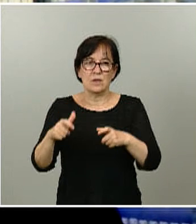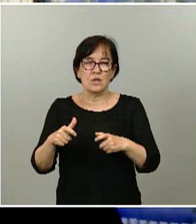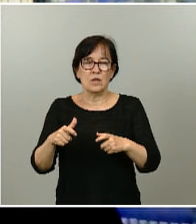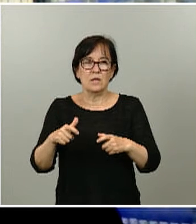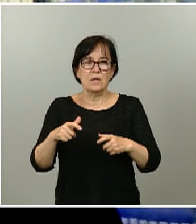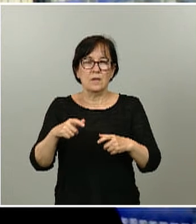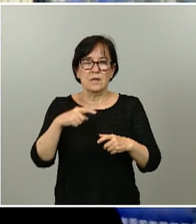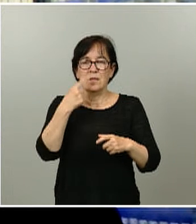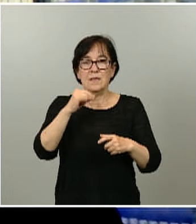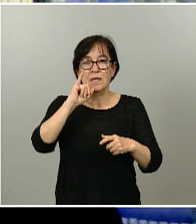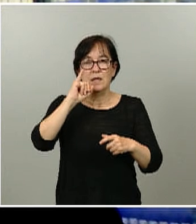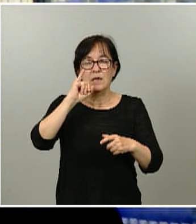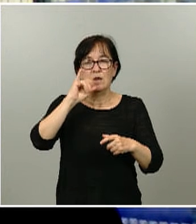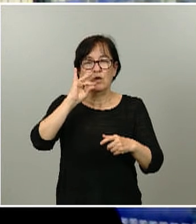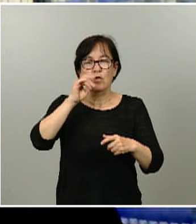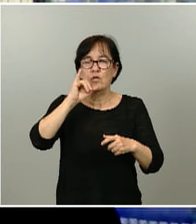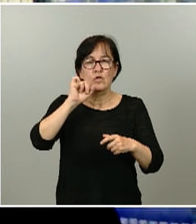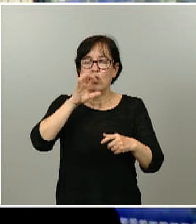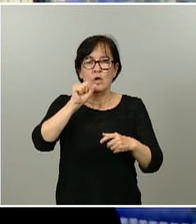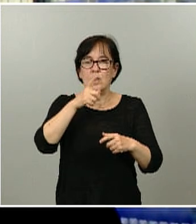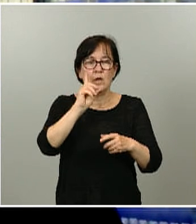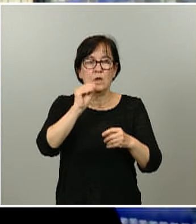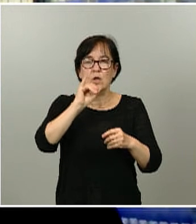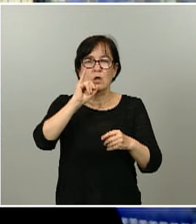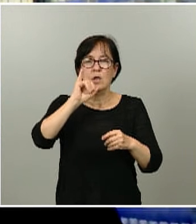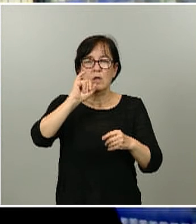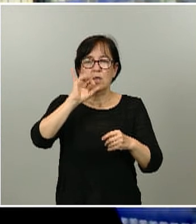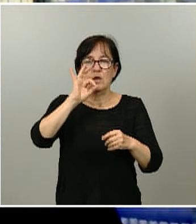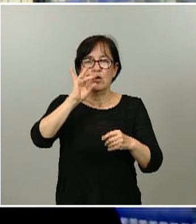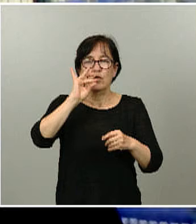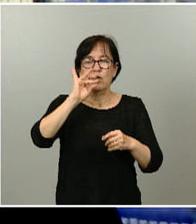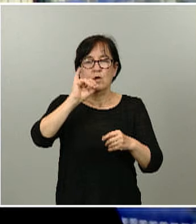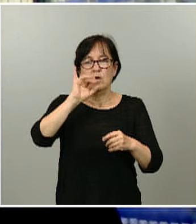Mendia que no va estar en un gobierno con gente que no condena